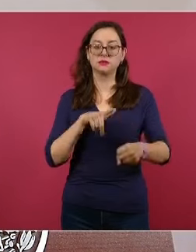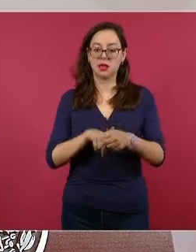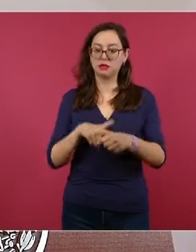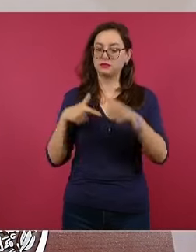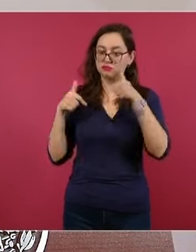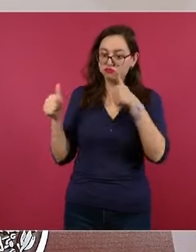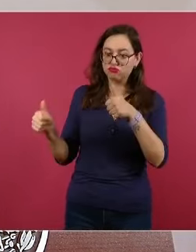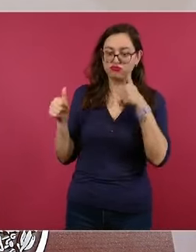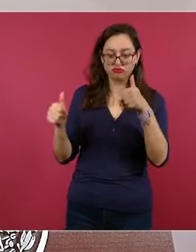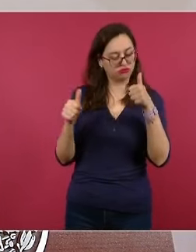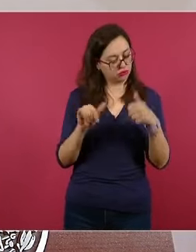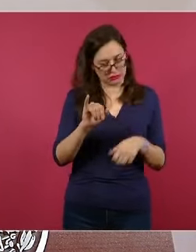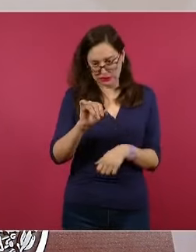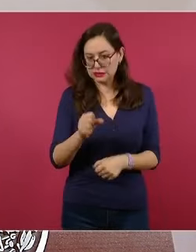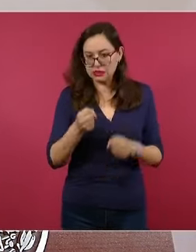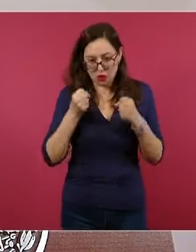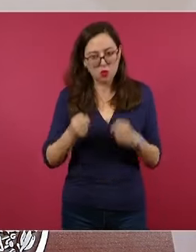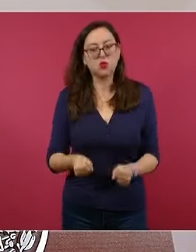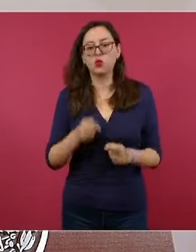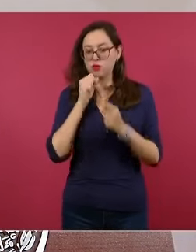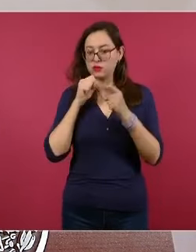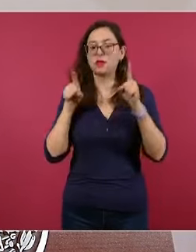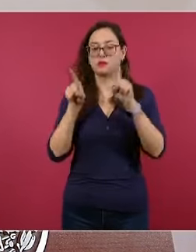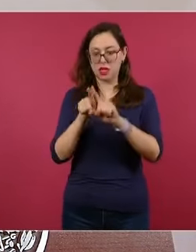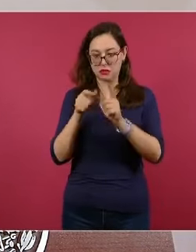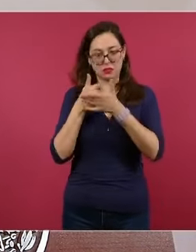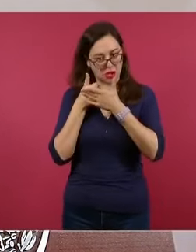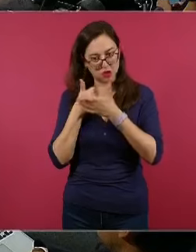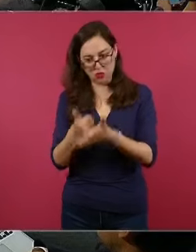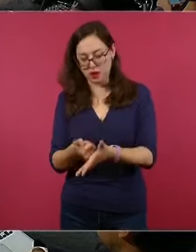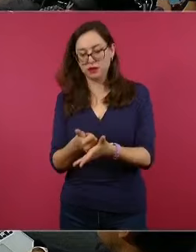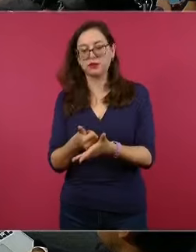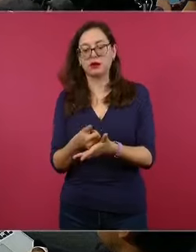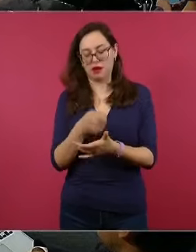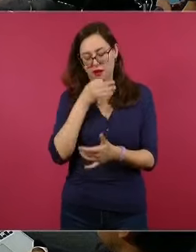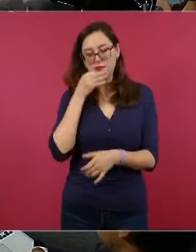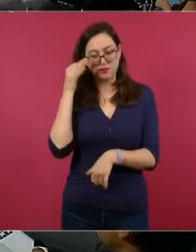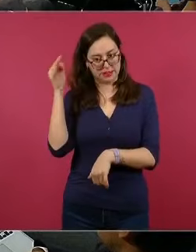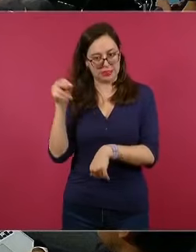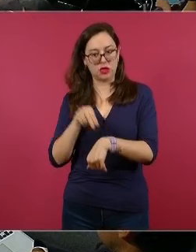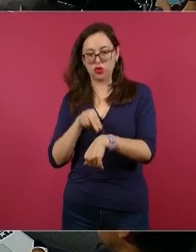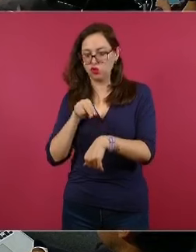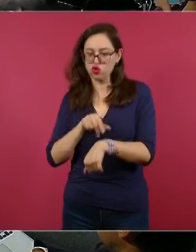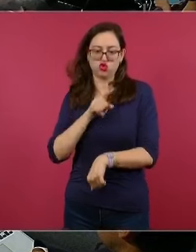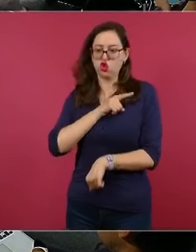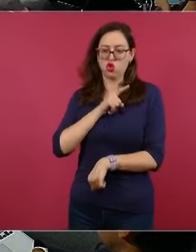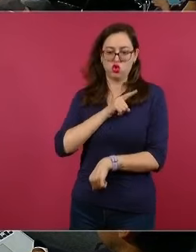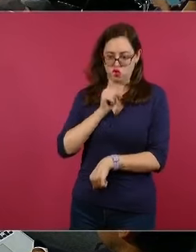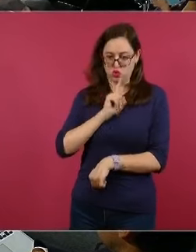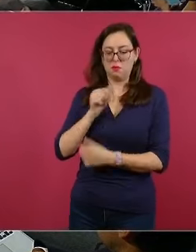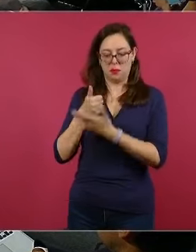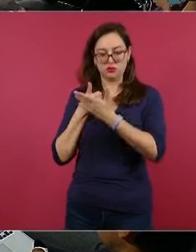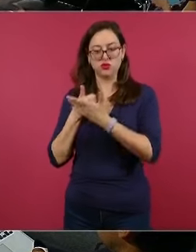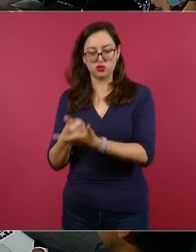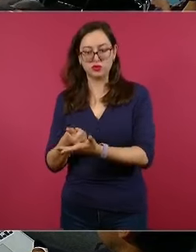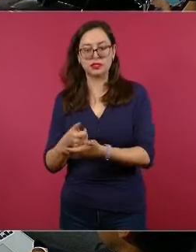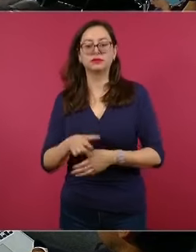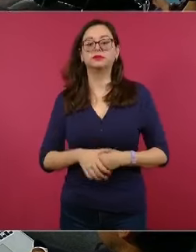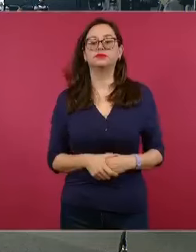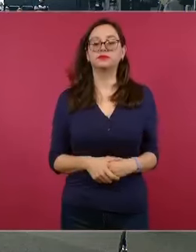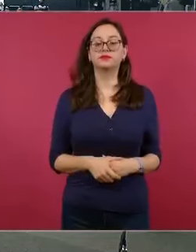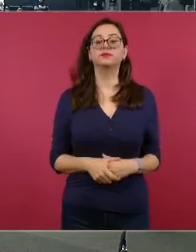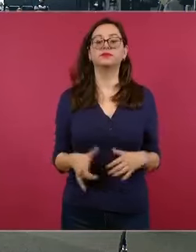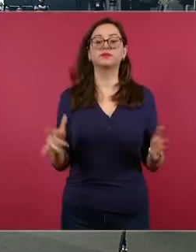vamos a hacer Sí ahí Le comentas al al al doctor gracias y ya por